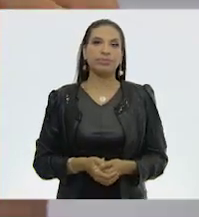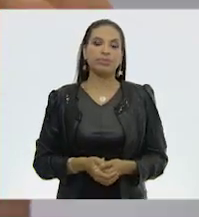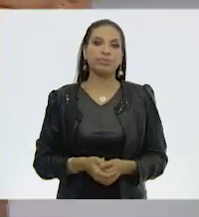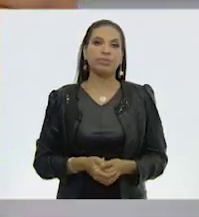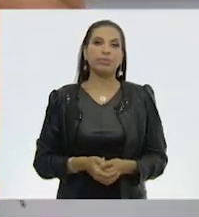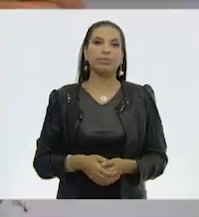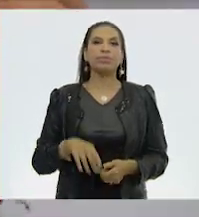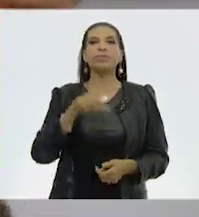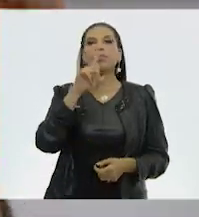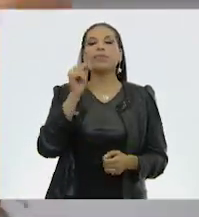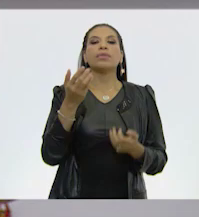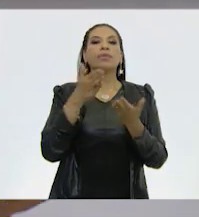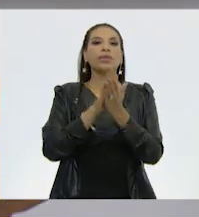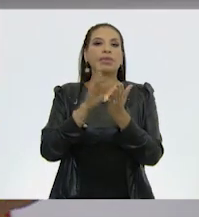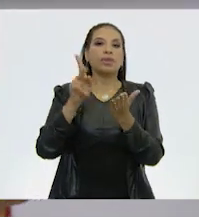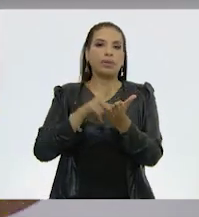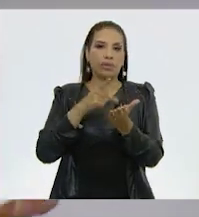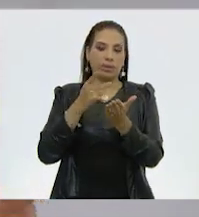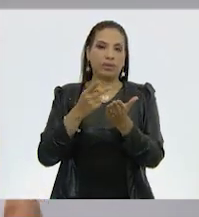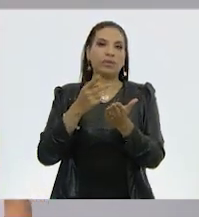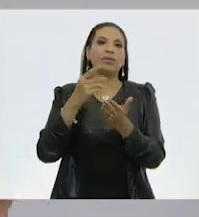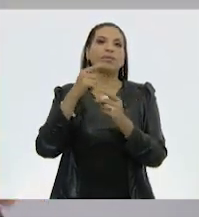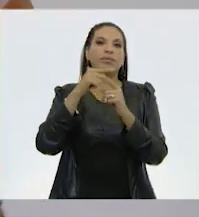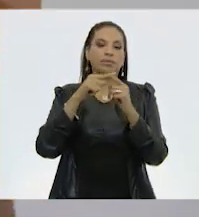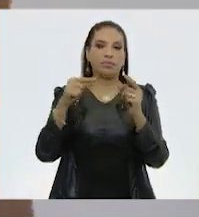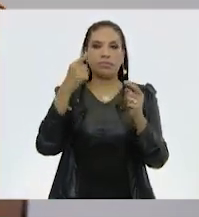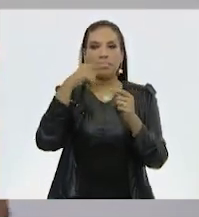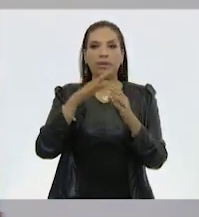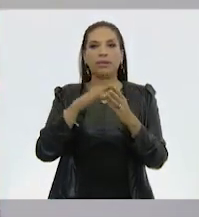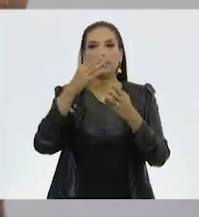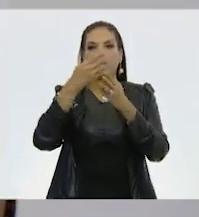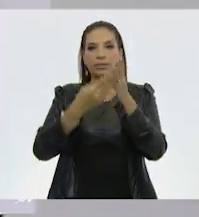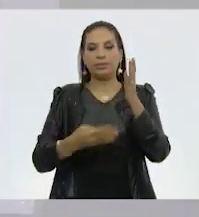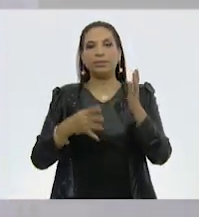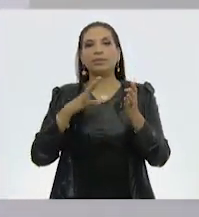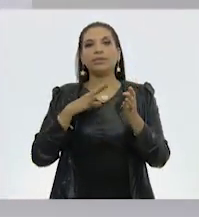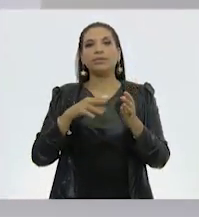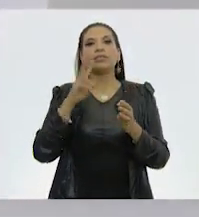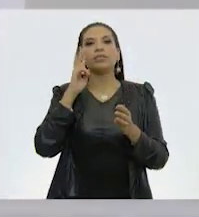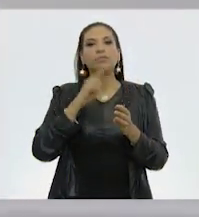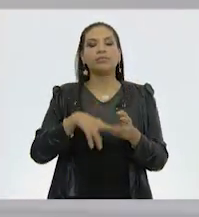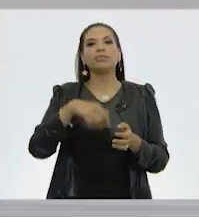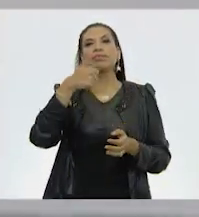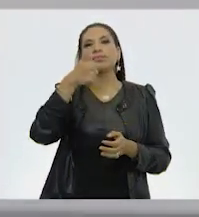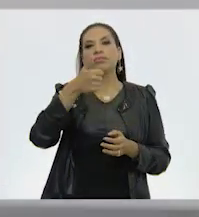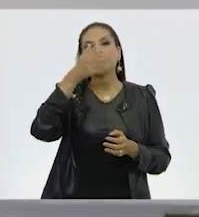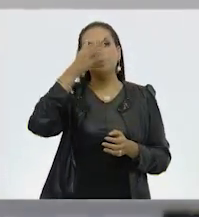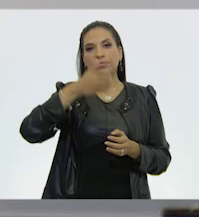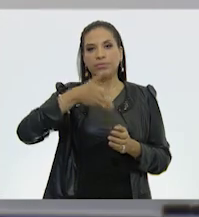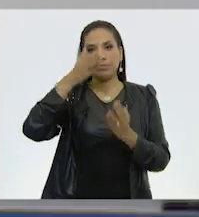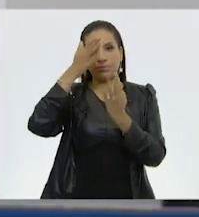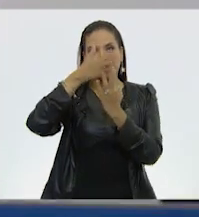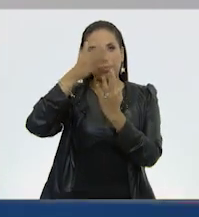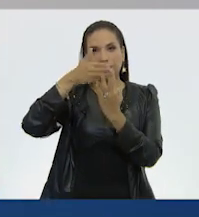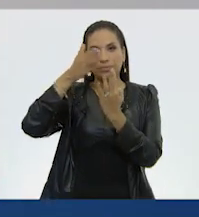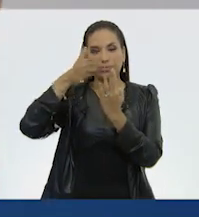Y luego la van a doblar nuevamente a la mitad para que al extender la hoja encuentres 6